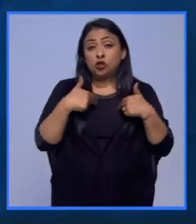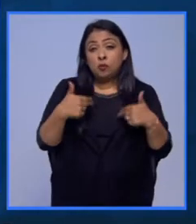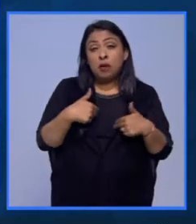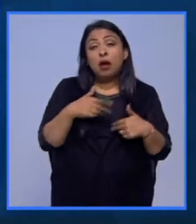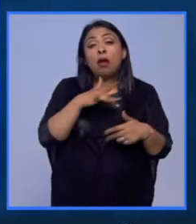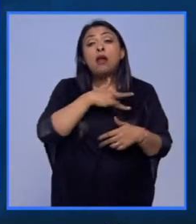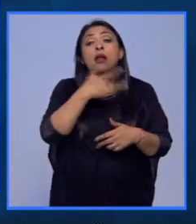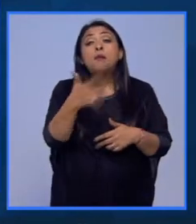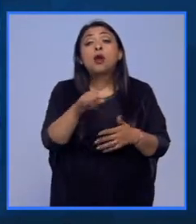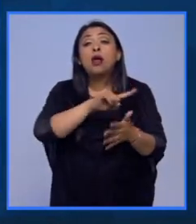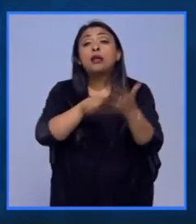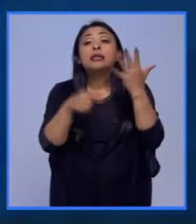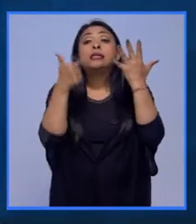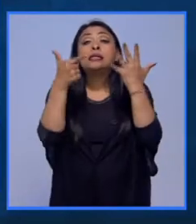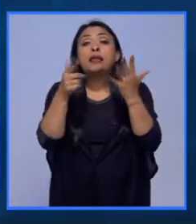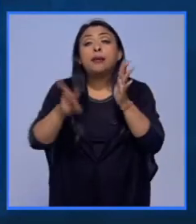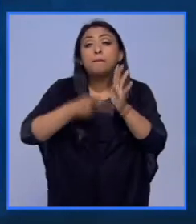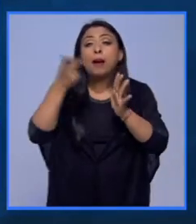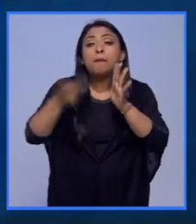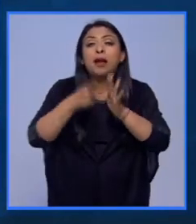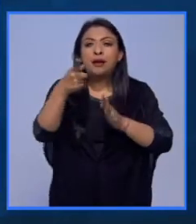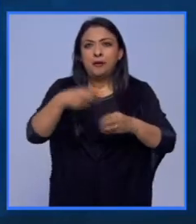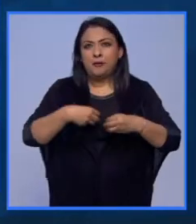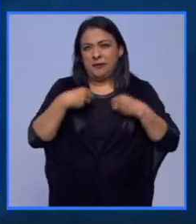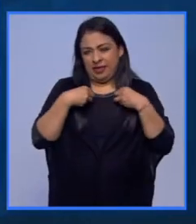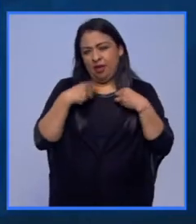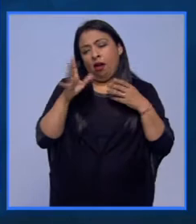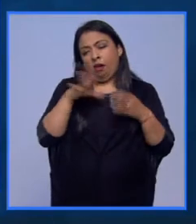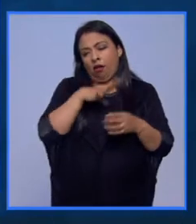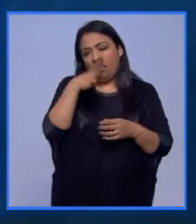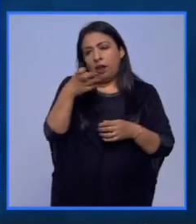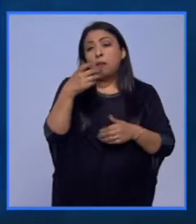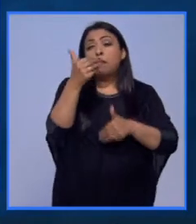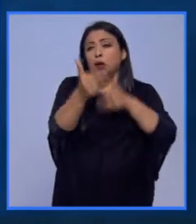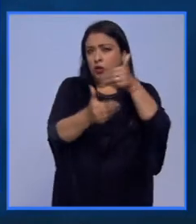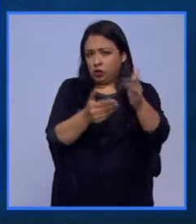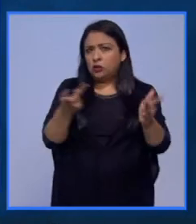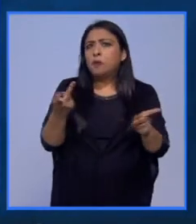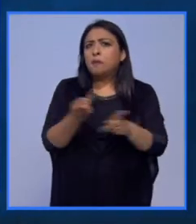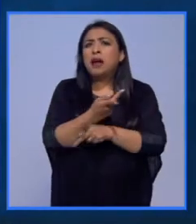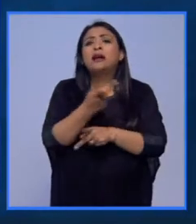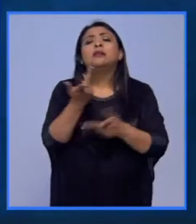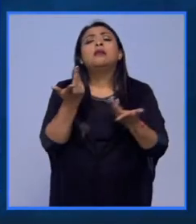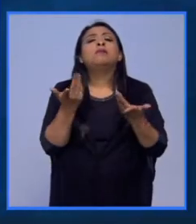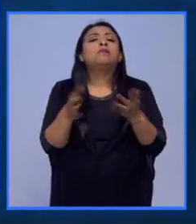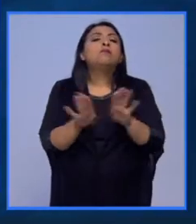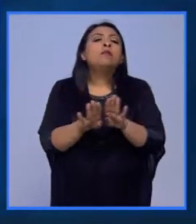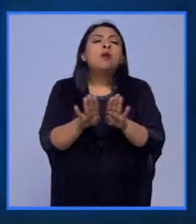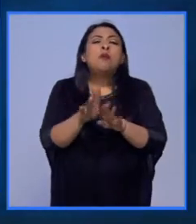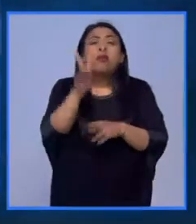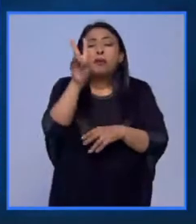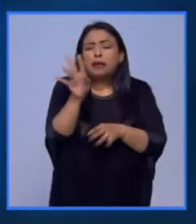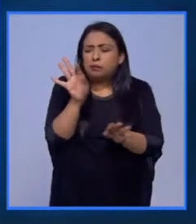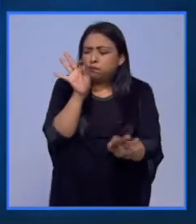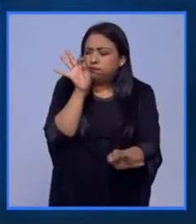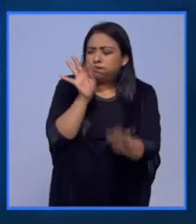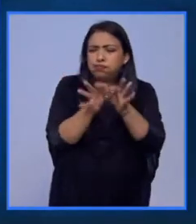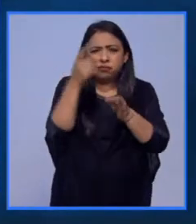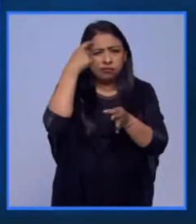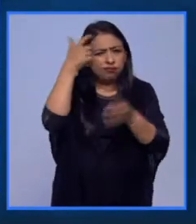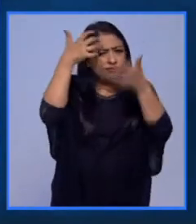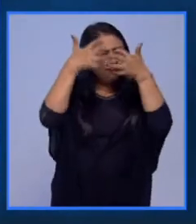a enamorar 7 veces en la vida. En términos generales, este procesamiento sucede de una manera tan precisa en el